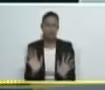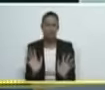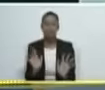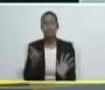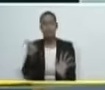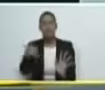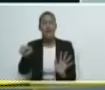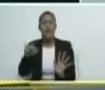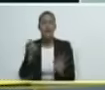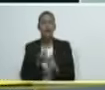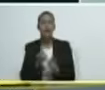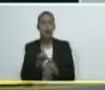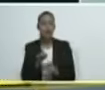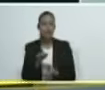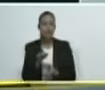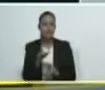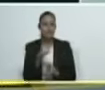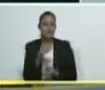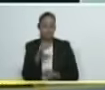maldad.